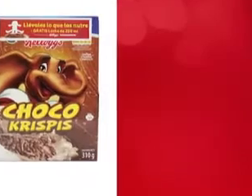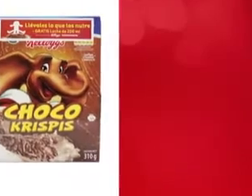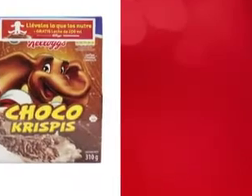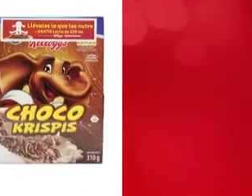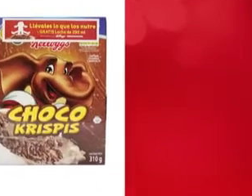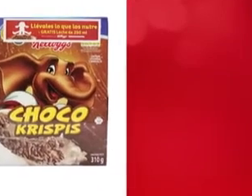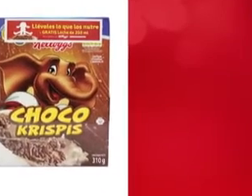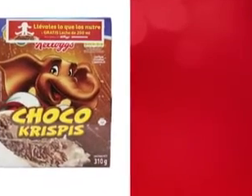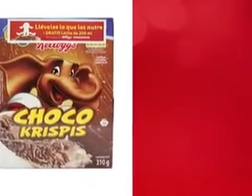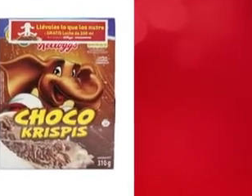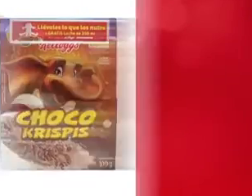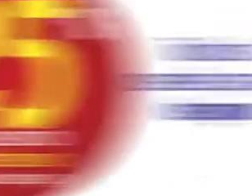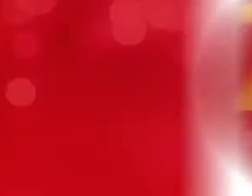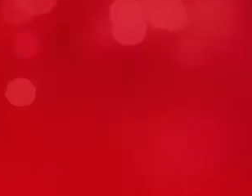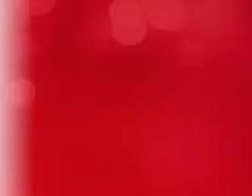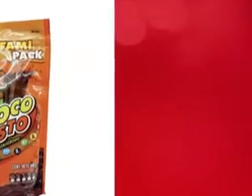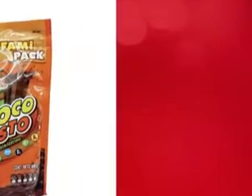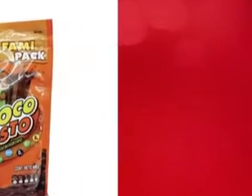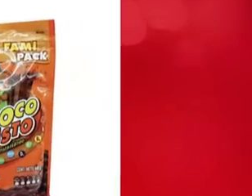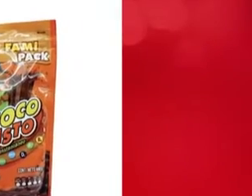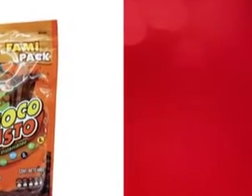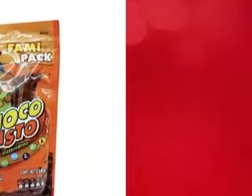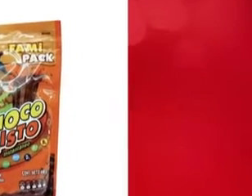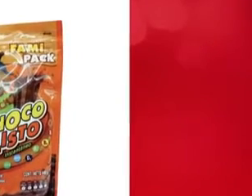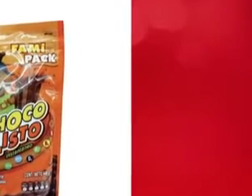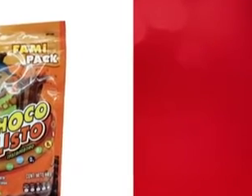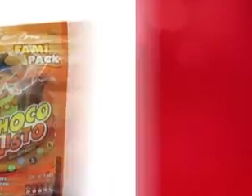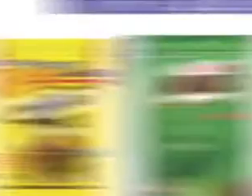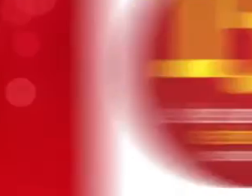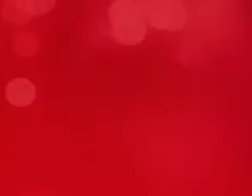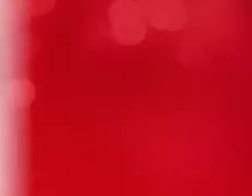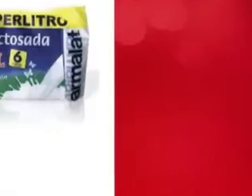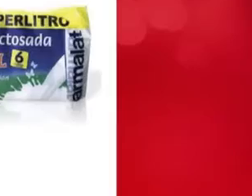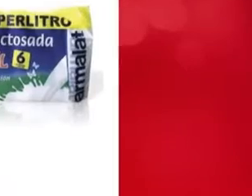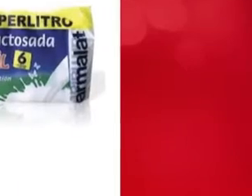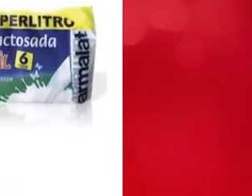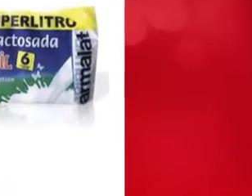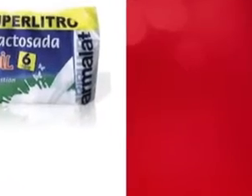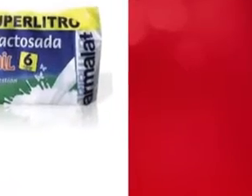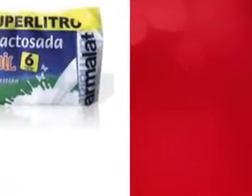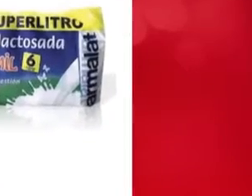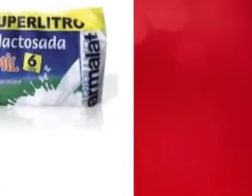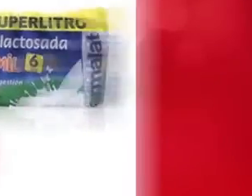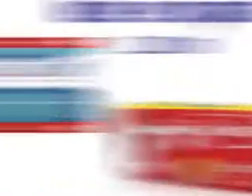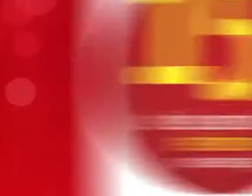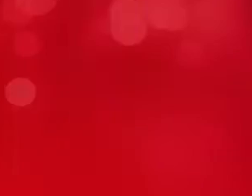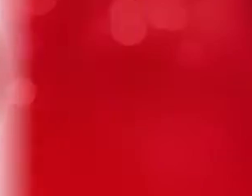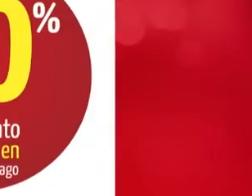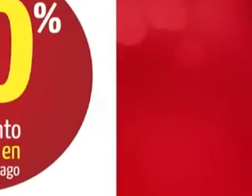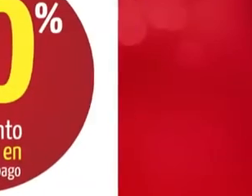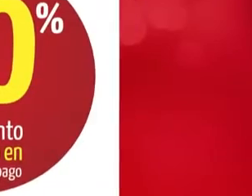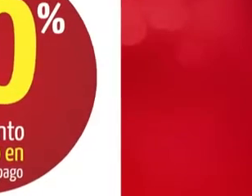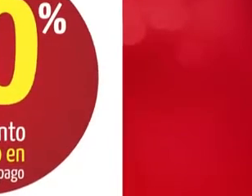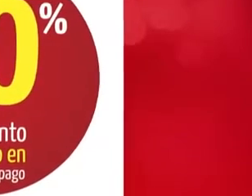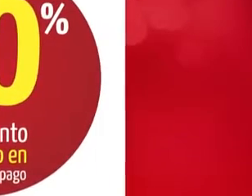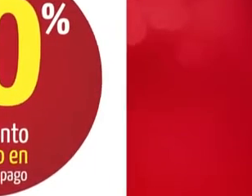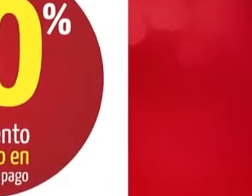sensacionales más por menos. Del 16 al 18 de julio. Con descuentos sensacionales. Más por